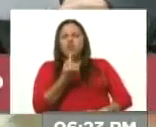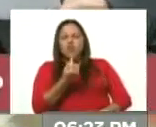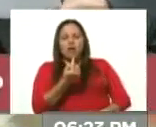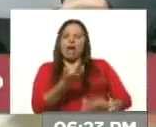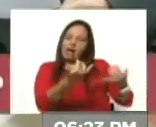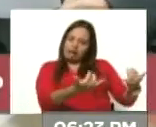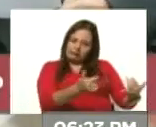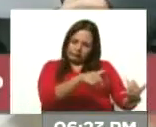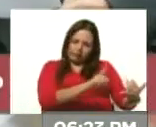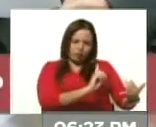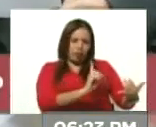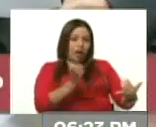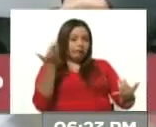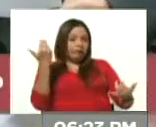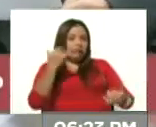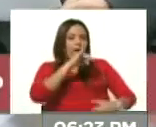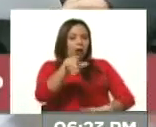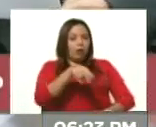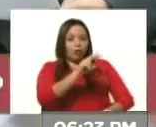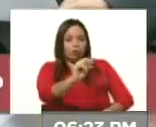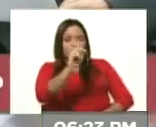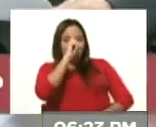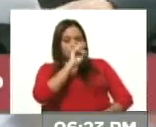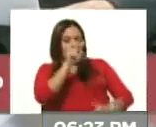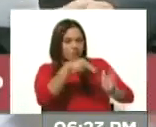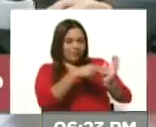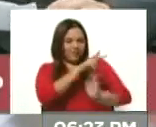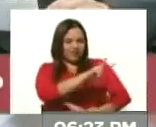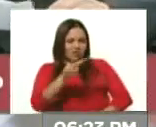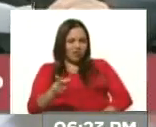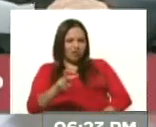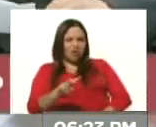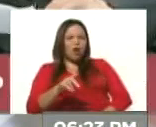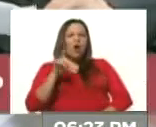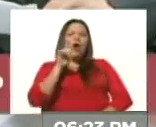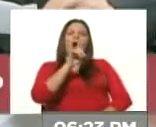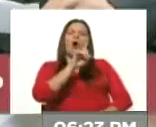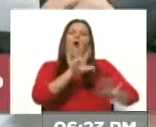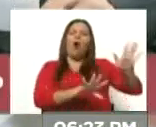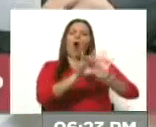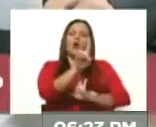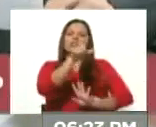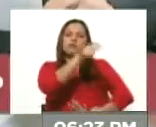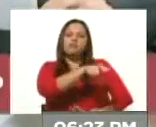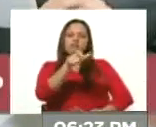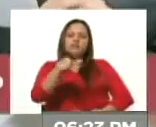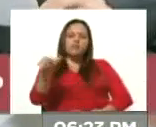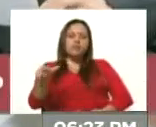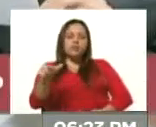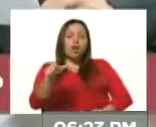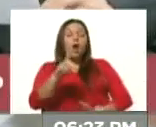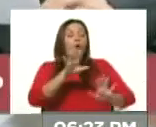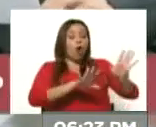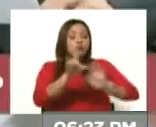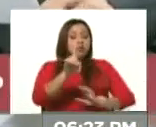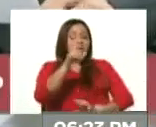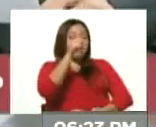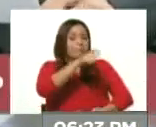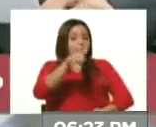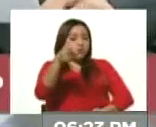este momento para junio del 2022 el 11% de los venezolanos estaba afiliado a esta